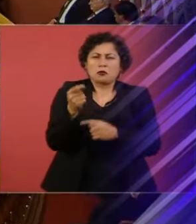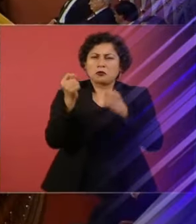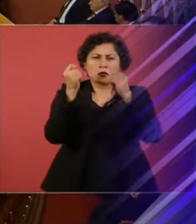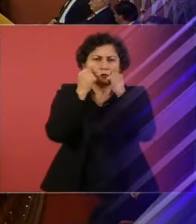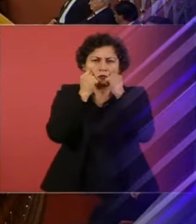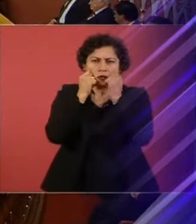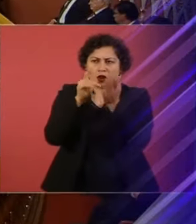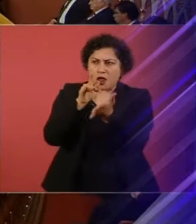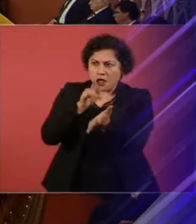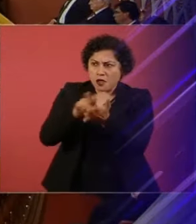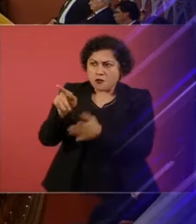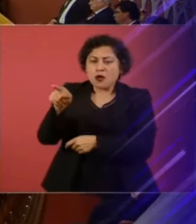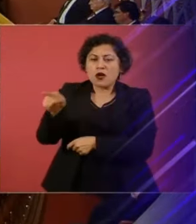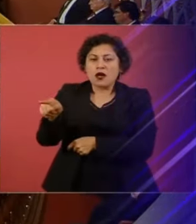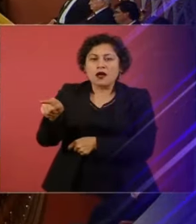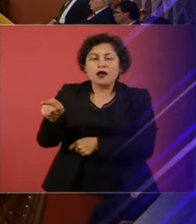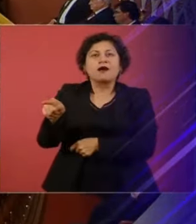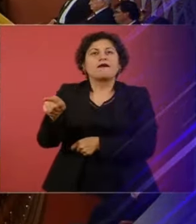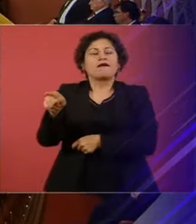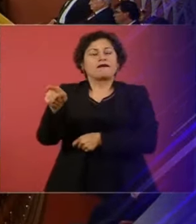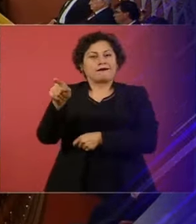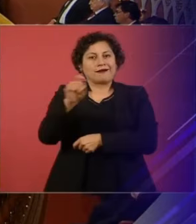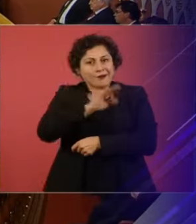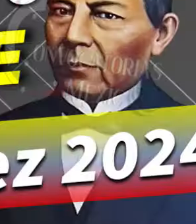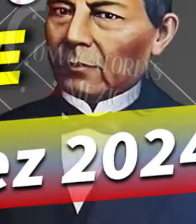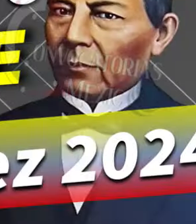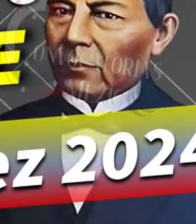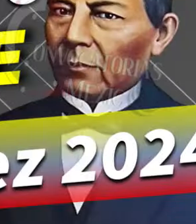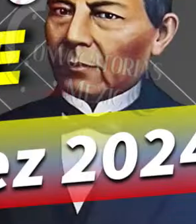o quedarse al margen de la educación.